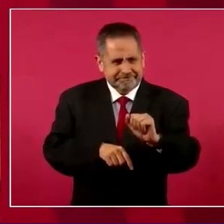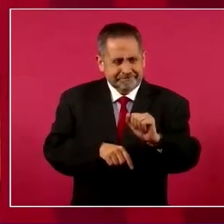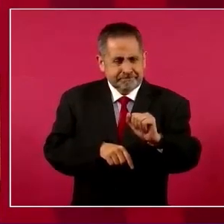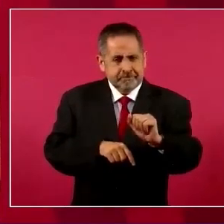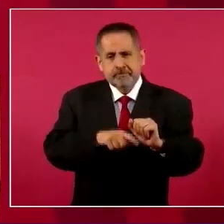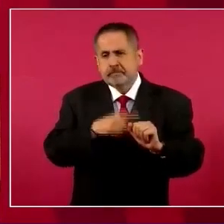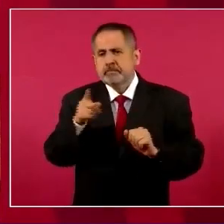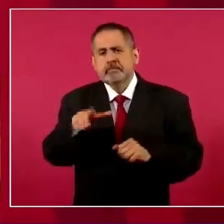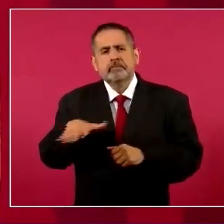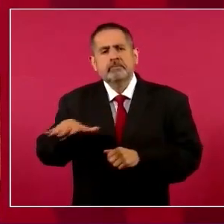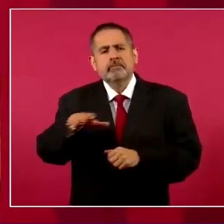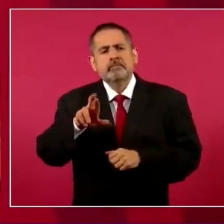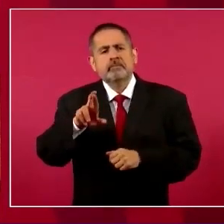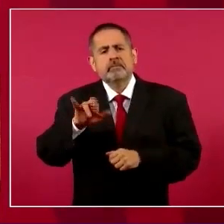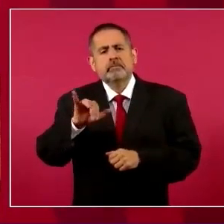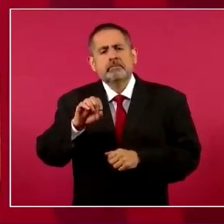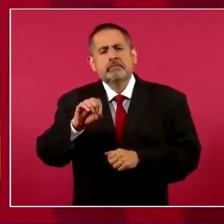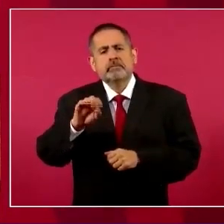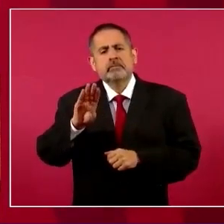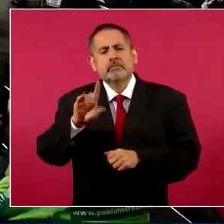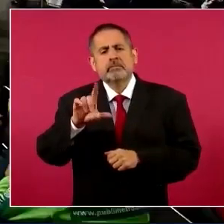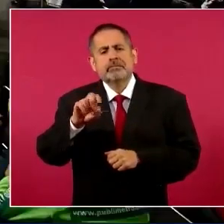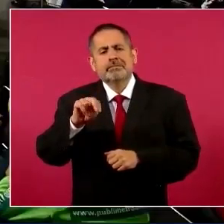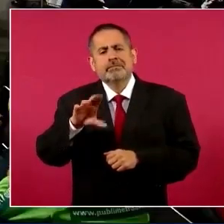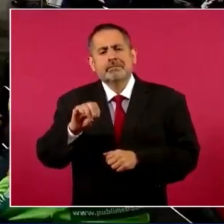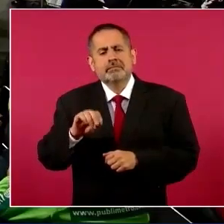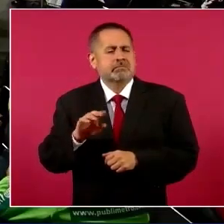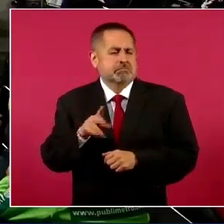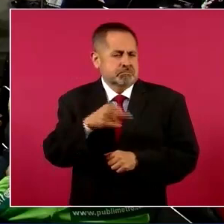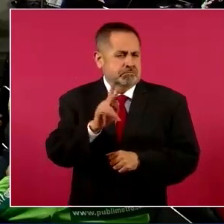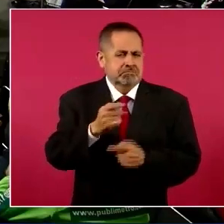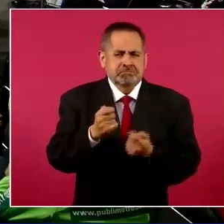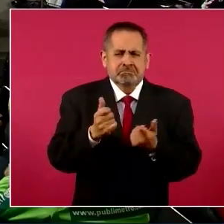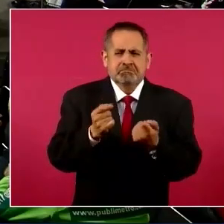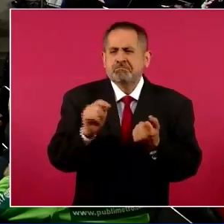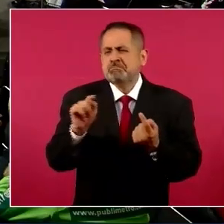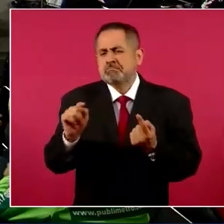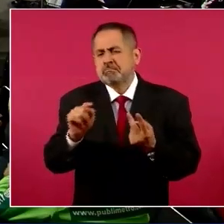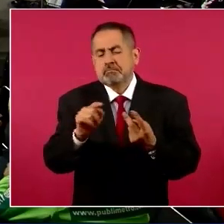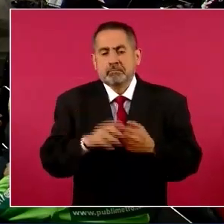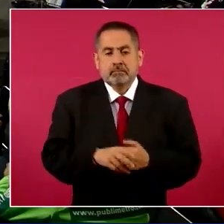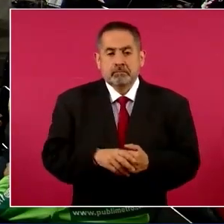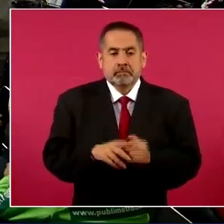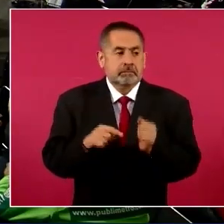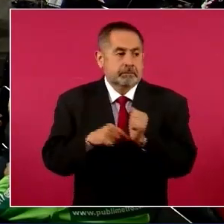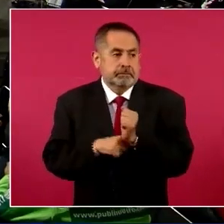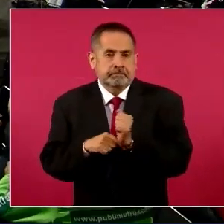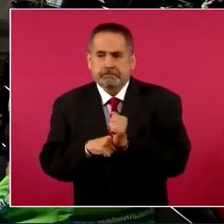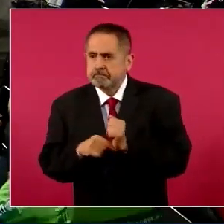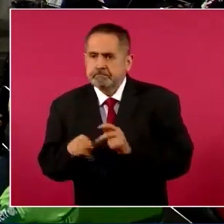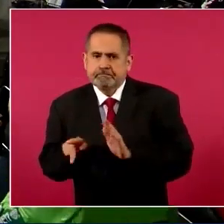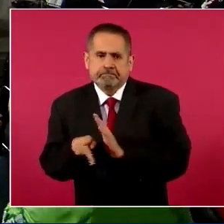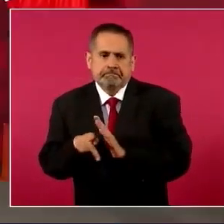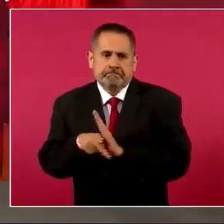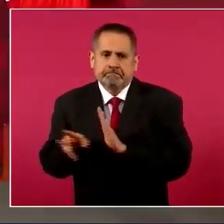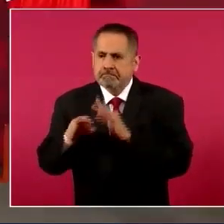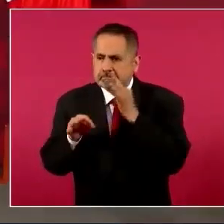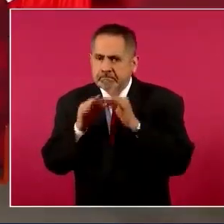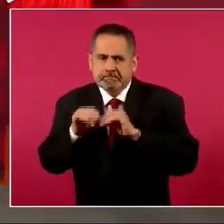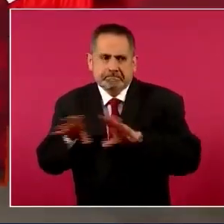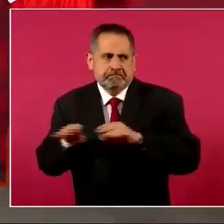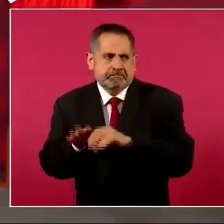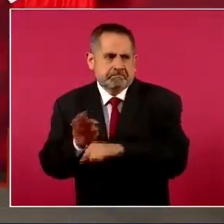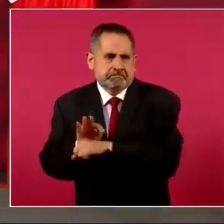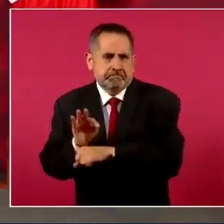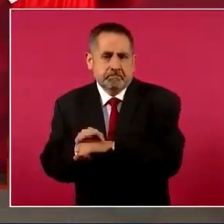la de Río Blanco, ¿sí? Pero muy pocos, y en la clandestinidad, todos, toda